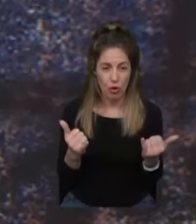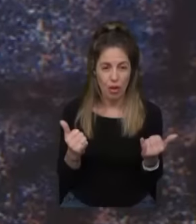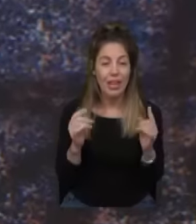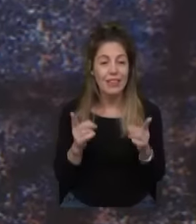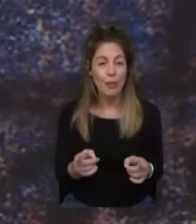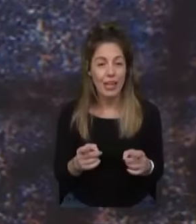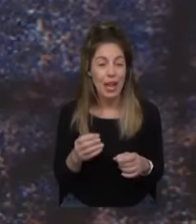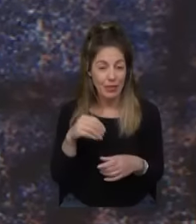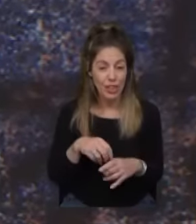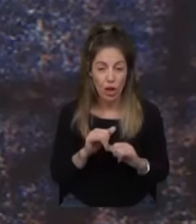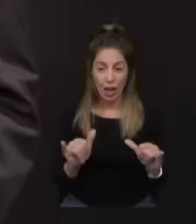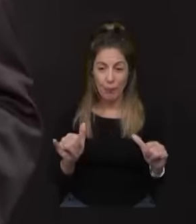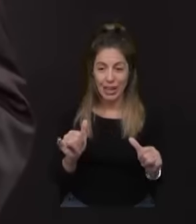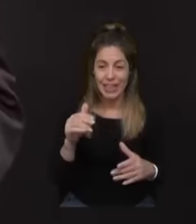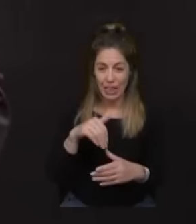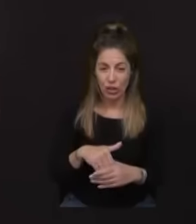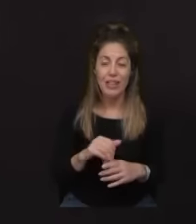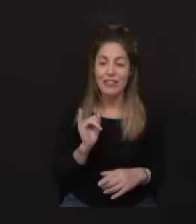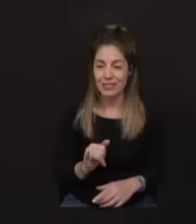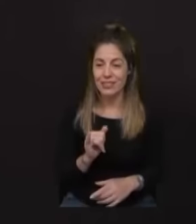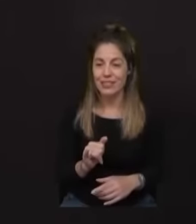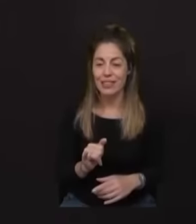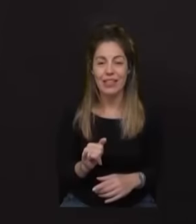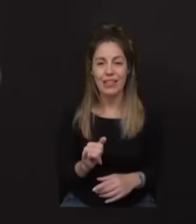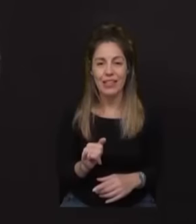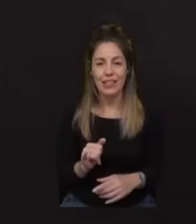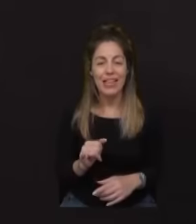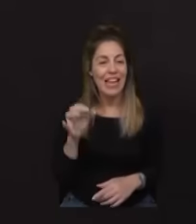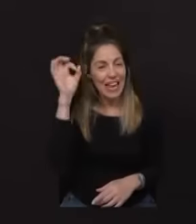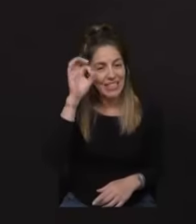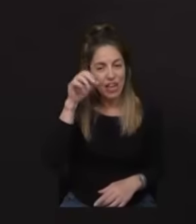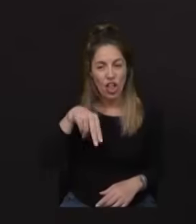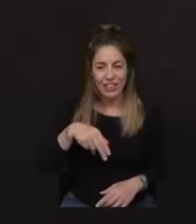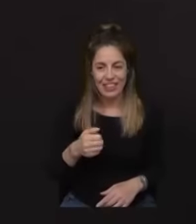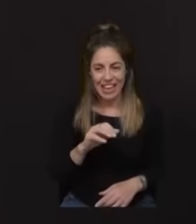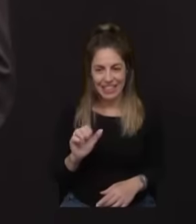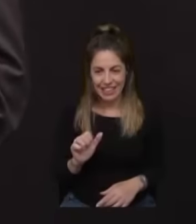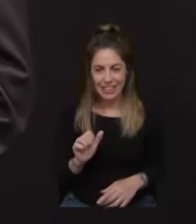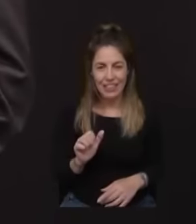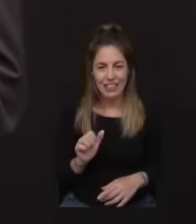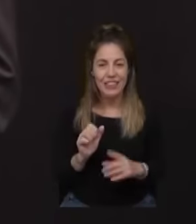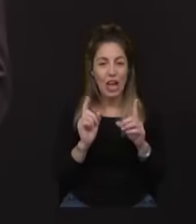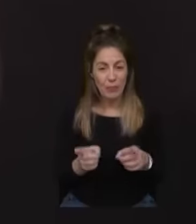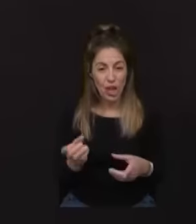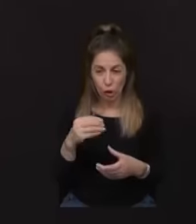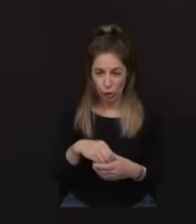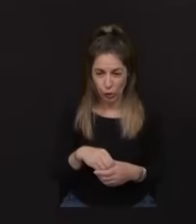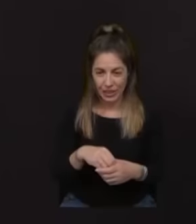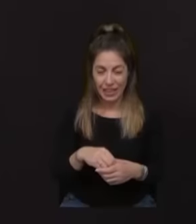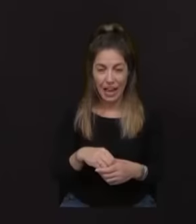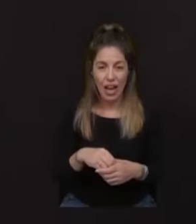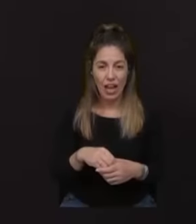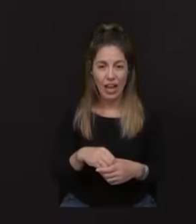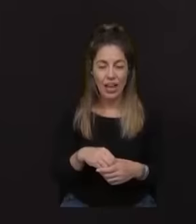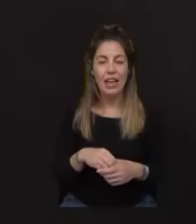se ha metido en la campaña electoral. De lleno se ha metido en la campaña electoral. La senadora Silvia Nane, de alguna manera, lo incluía en su intervención